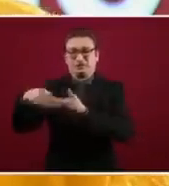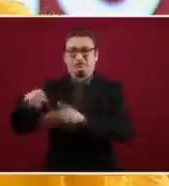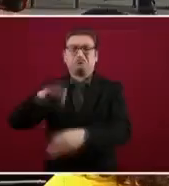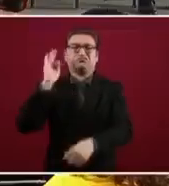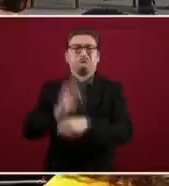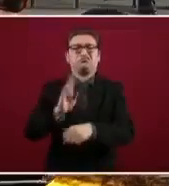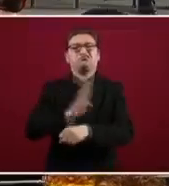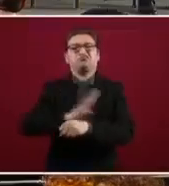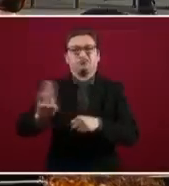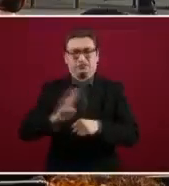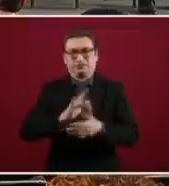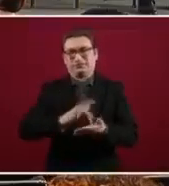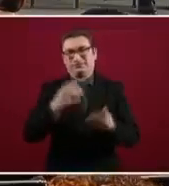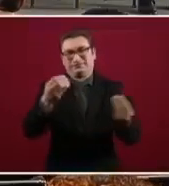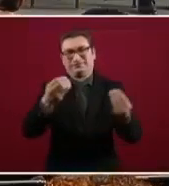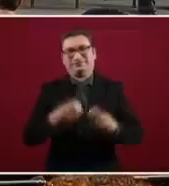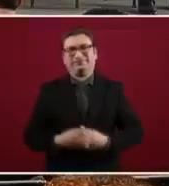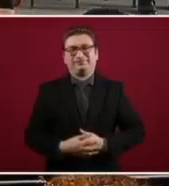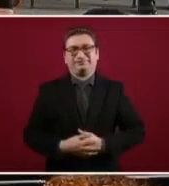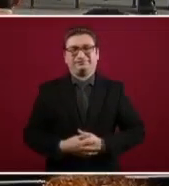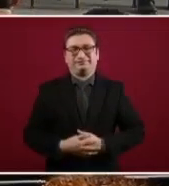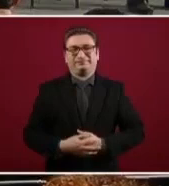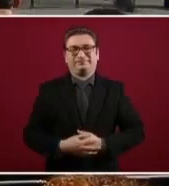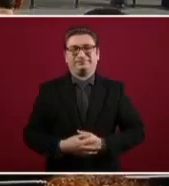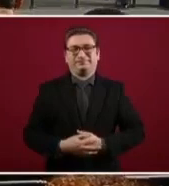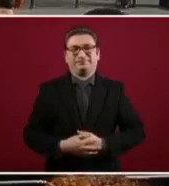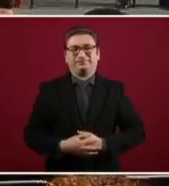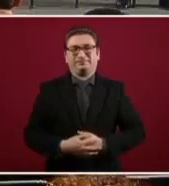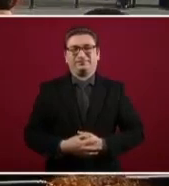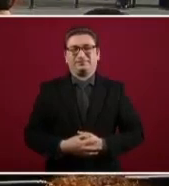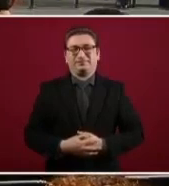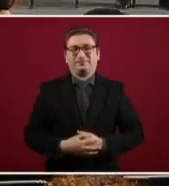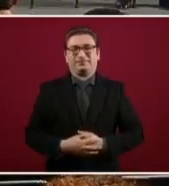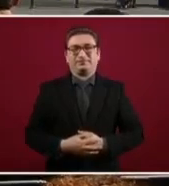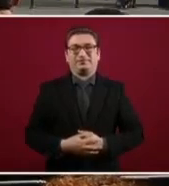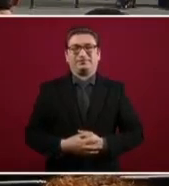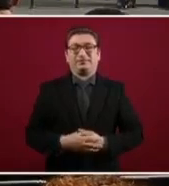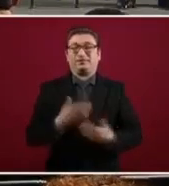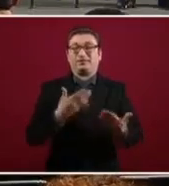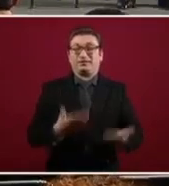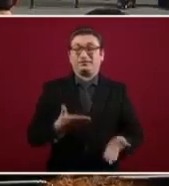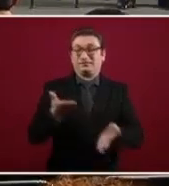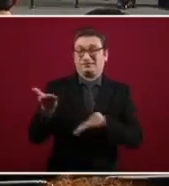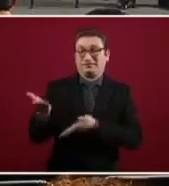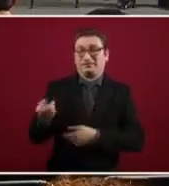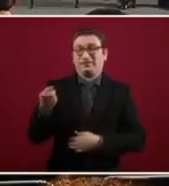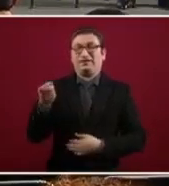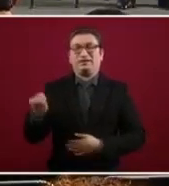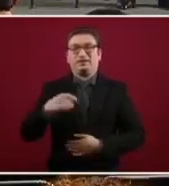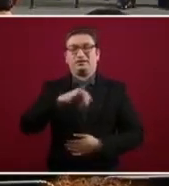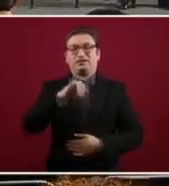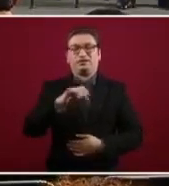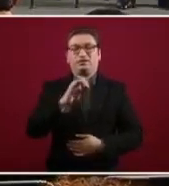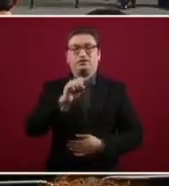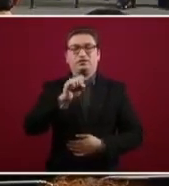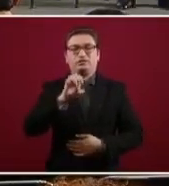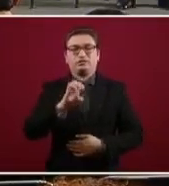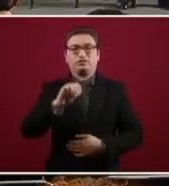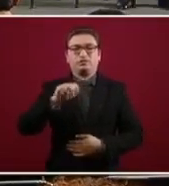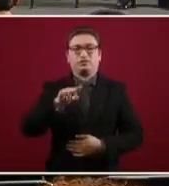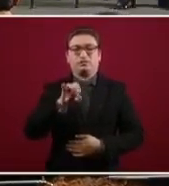muchas gracias doy la palabra ahora a jose manuel lópez